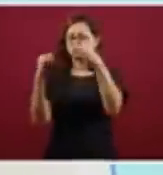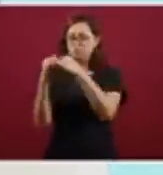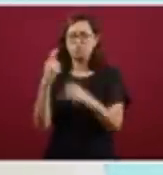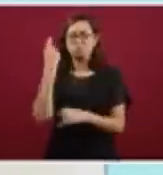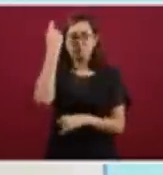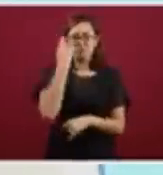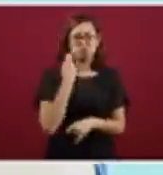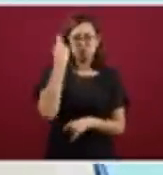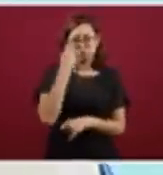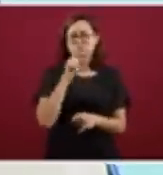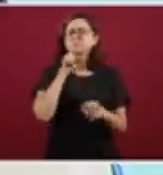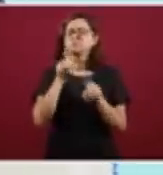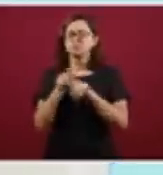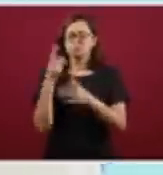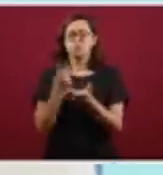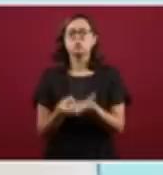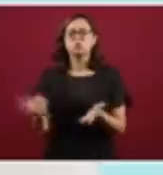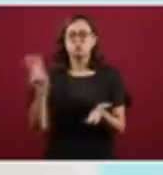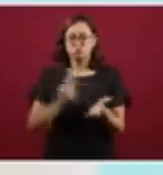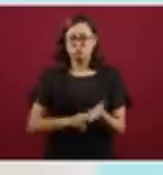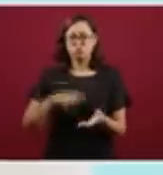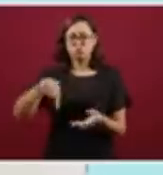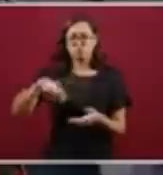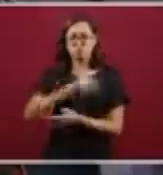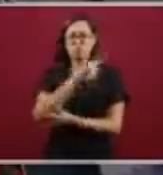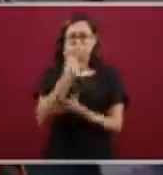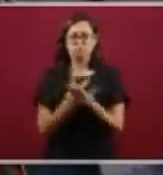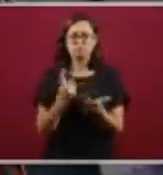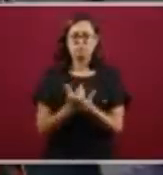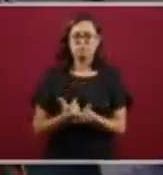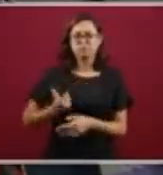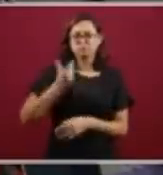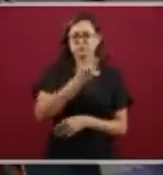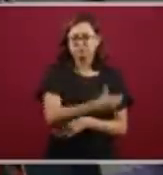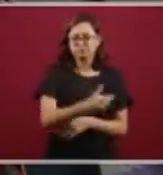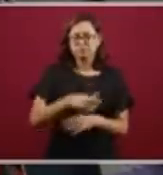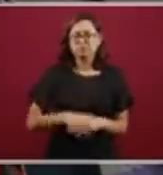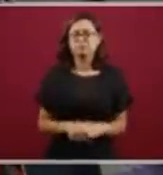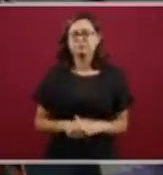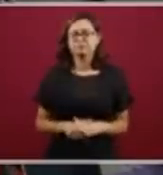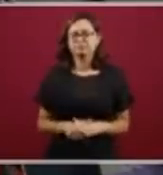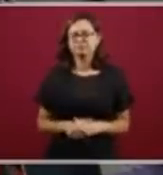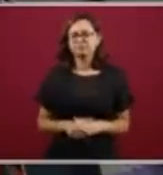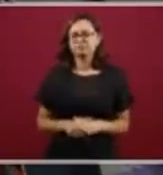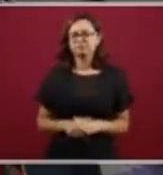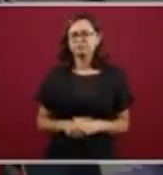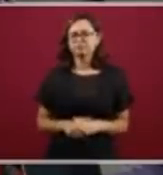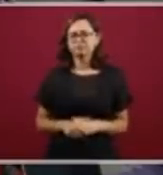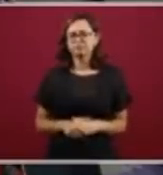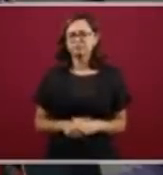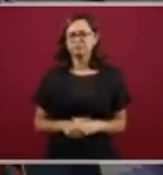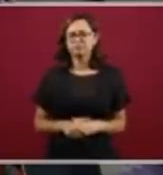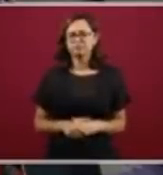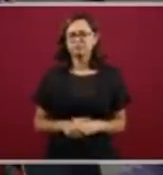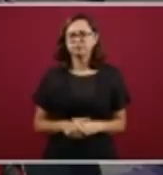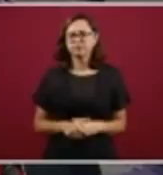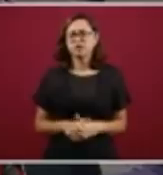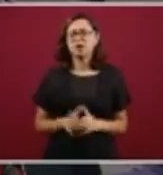son sujetos de derecho de esta pensión. De tal manera que estamos llegando a